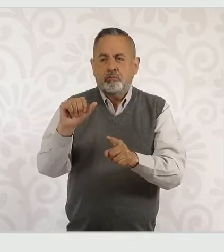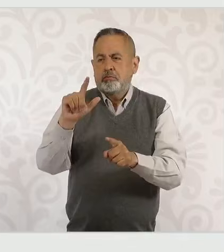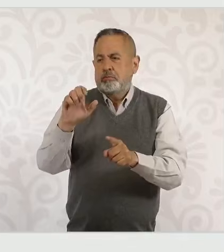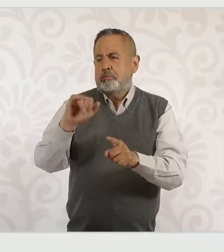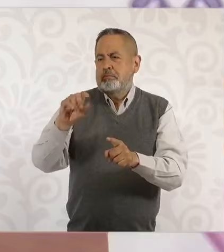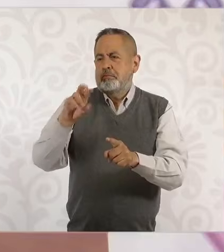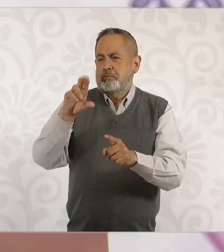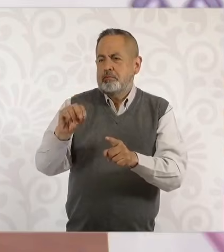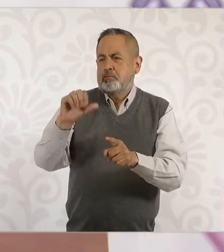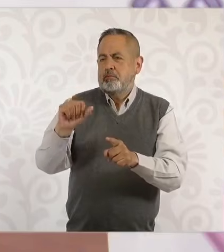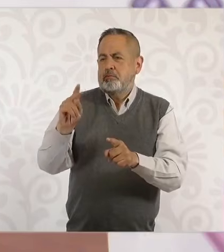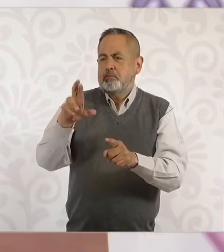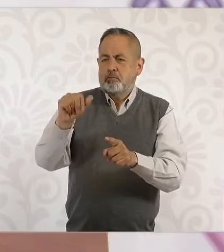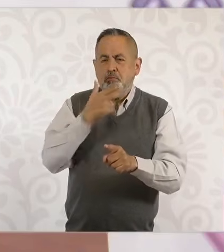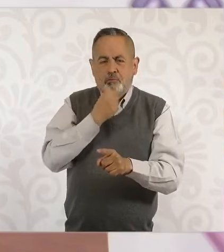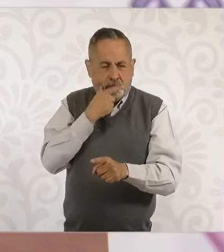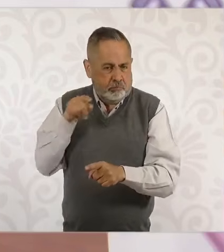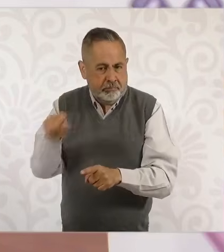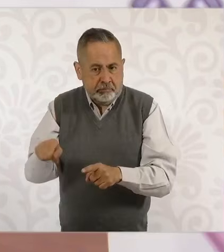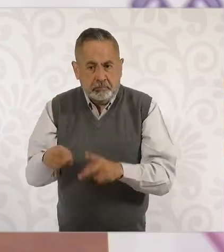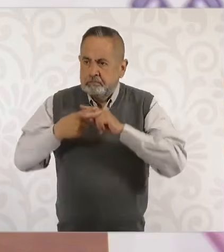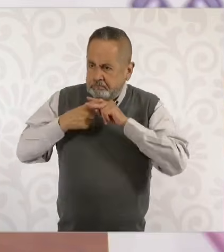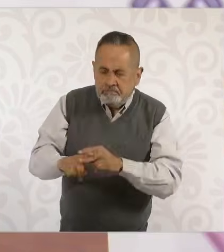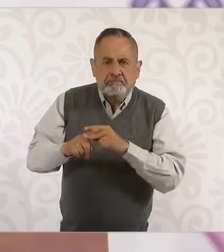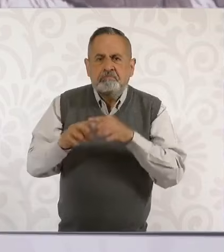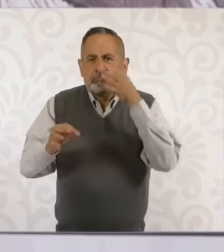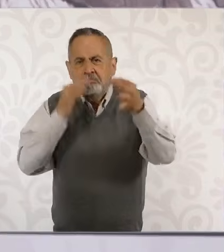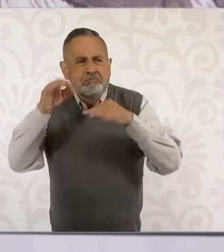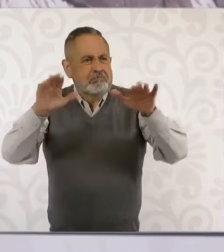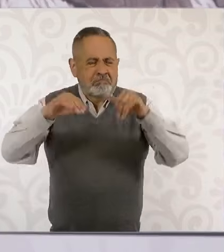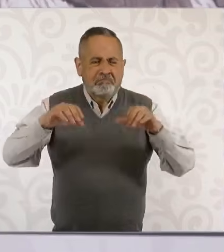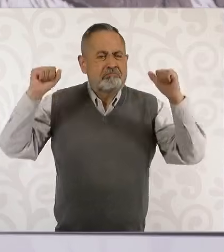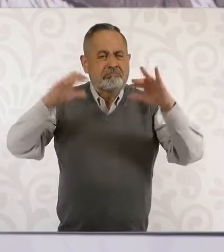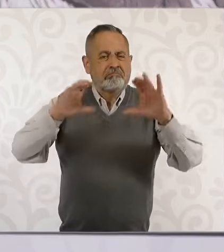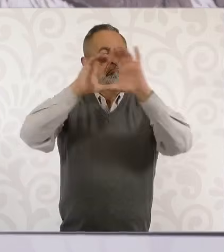Aura, y ellos inician los conciertos en el Zócalo.